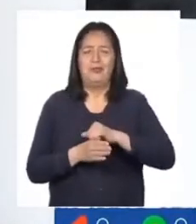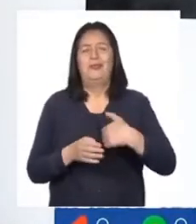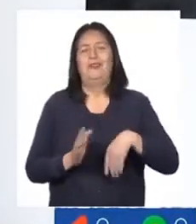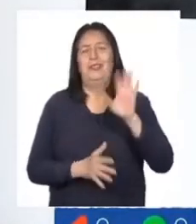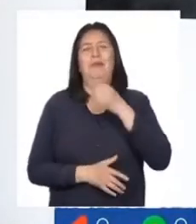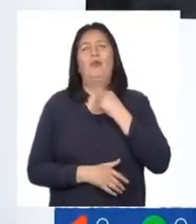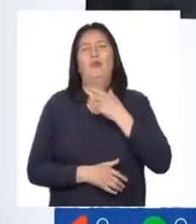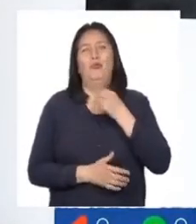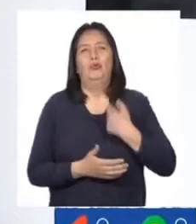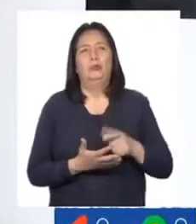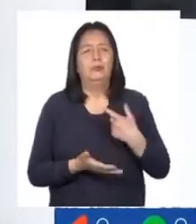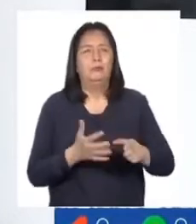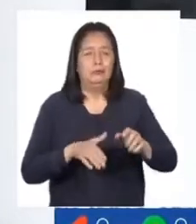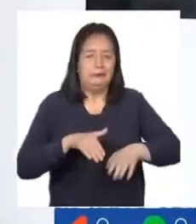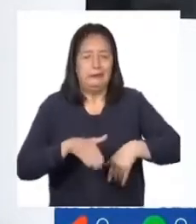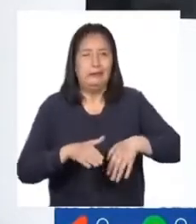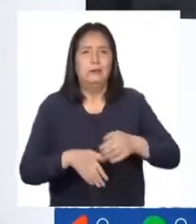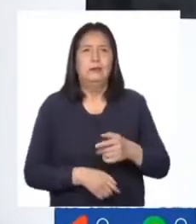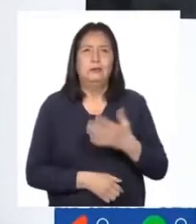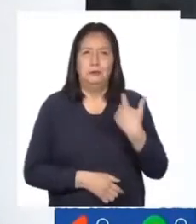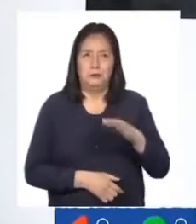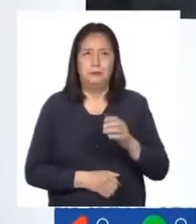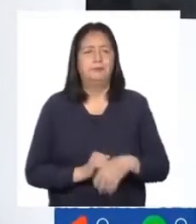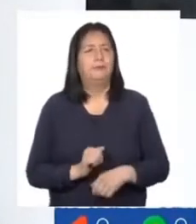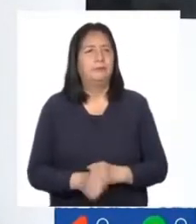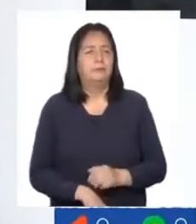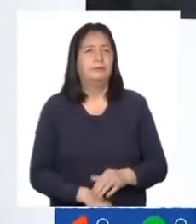me gusta, tocar cajón. ¡Y!